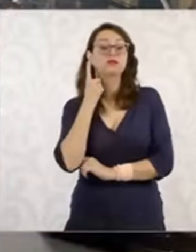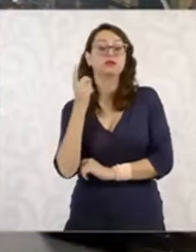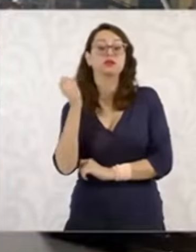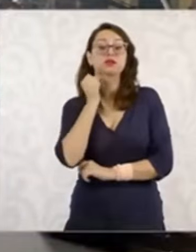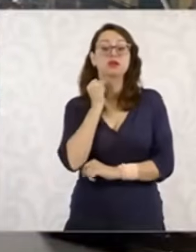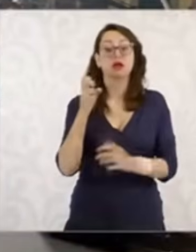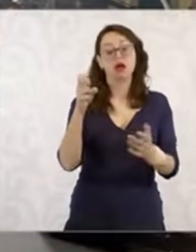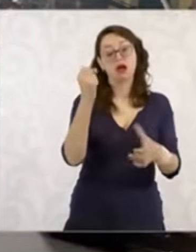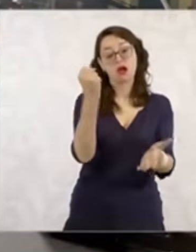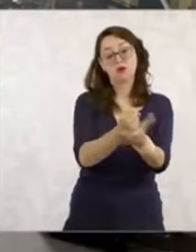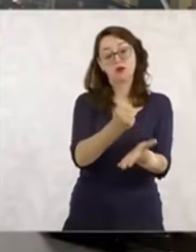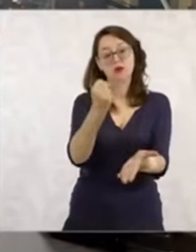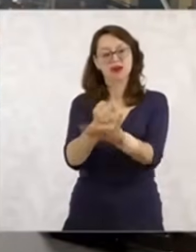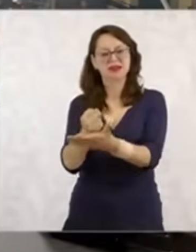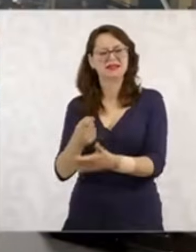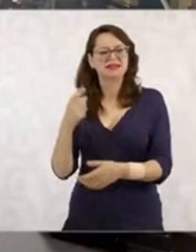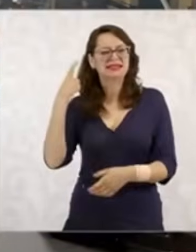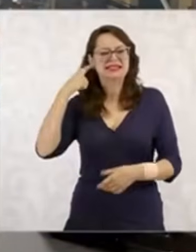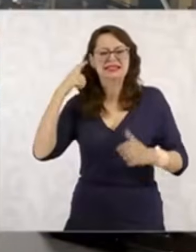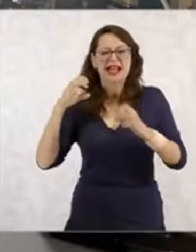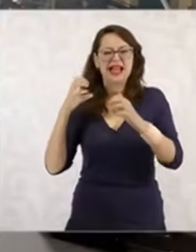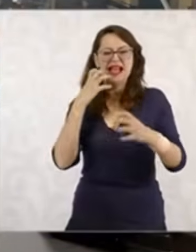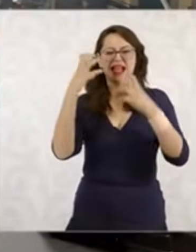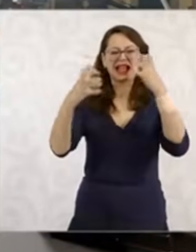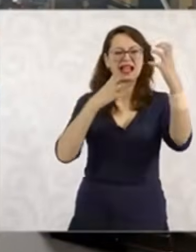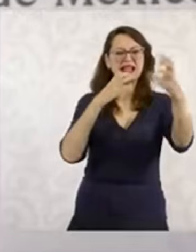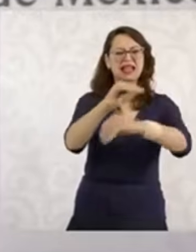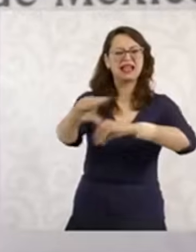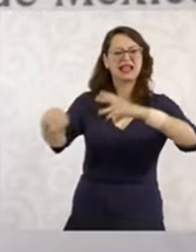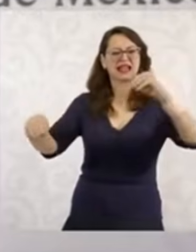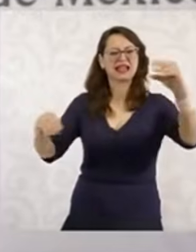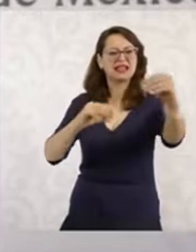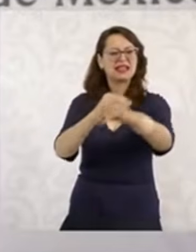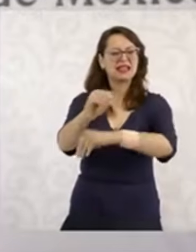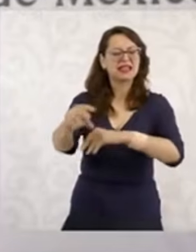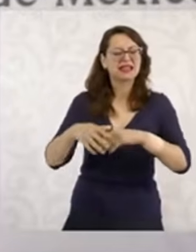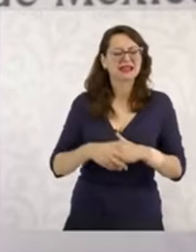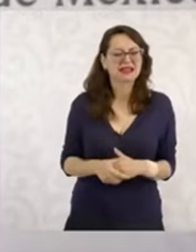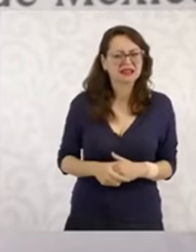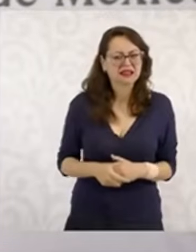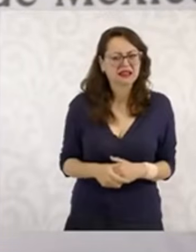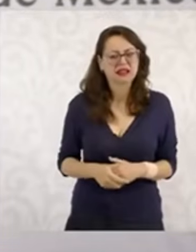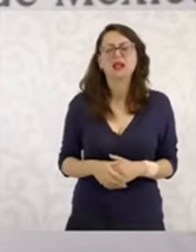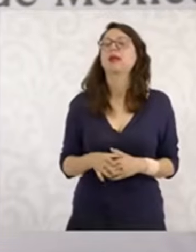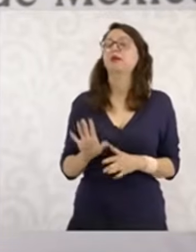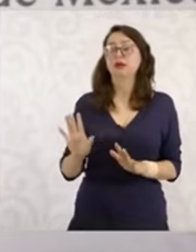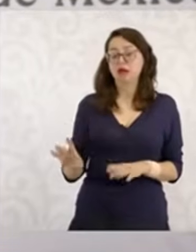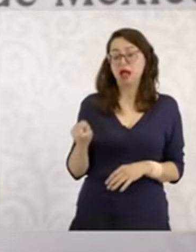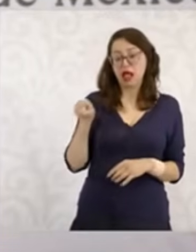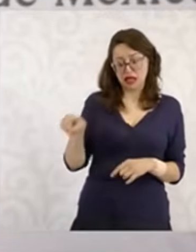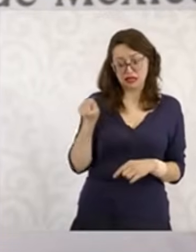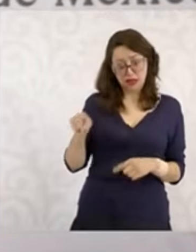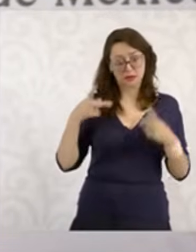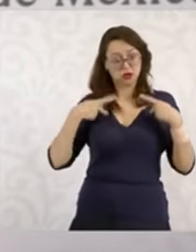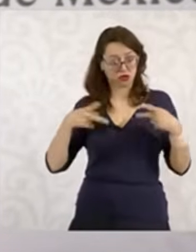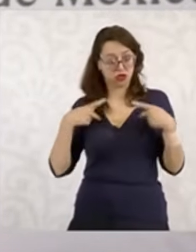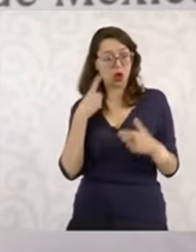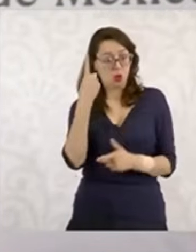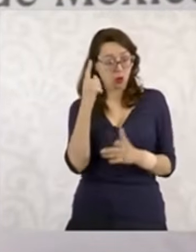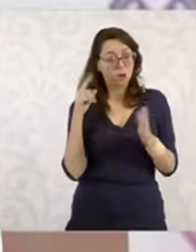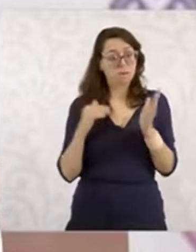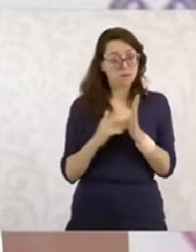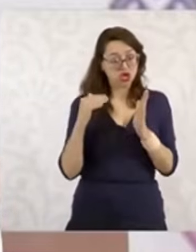seguir ganando o baja? No, el que gana 1 millón hasta ahora, pues ya lo ganó. A partir de que se apruebe la